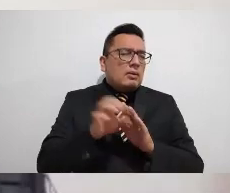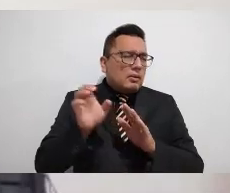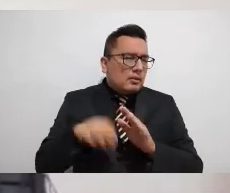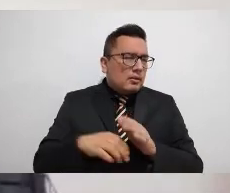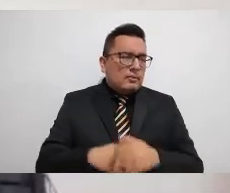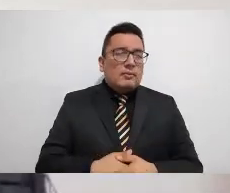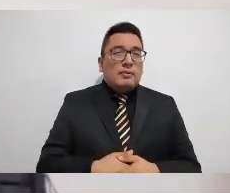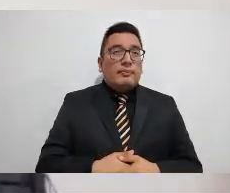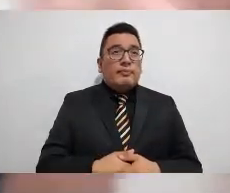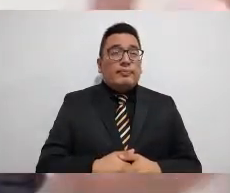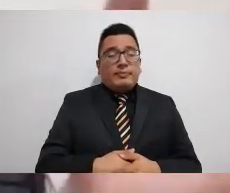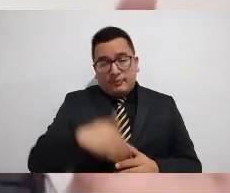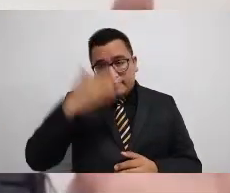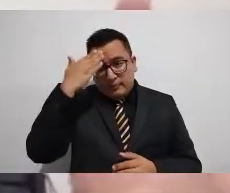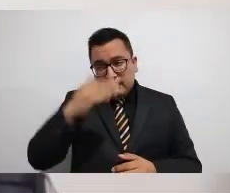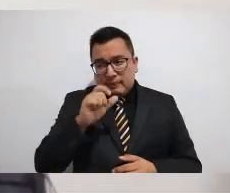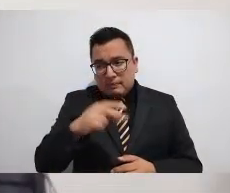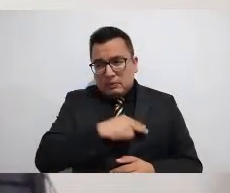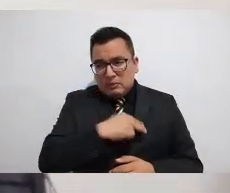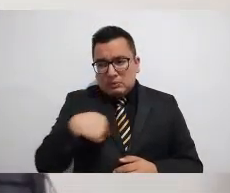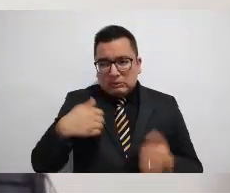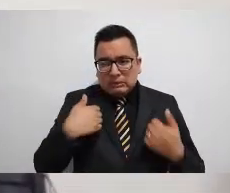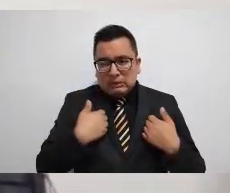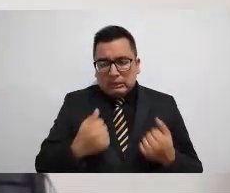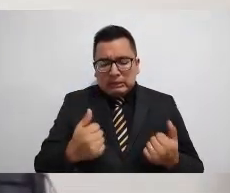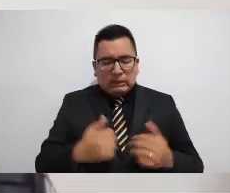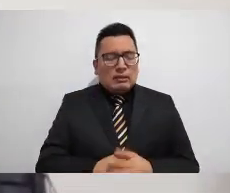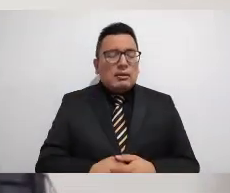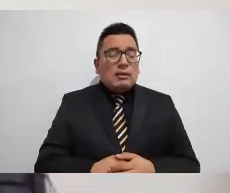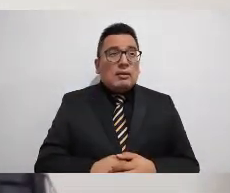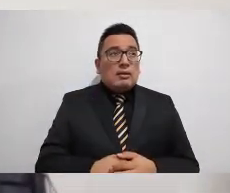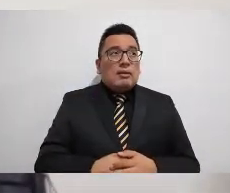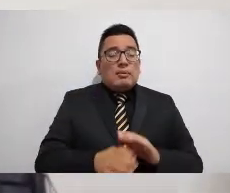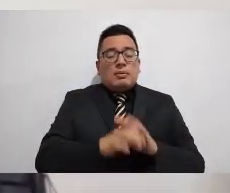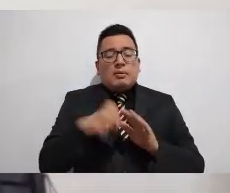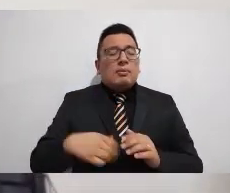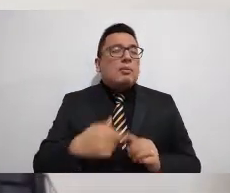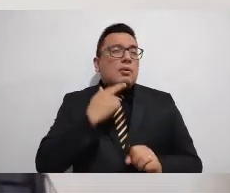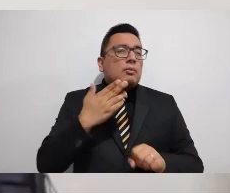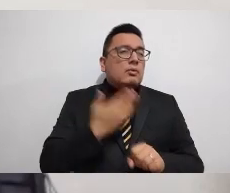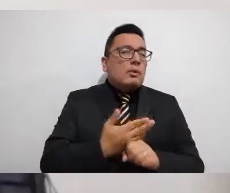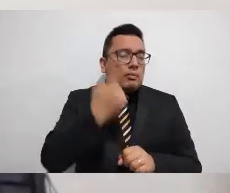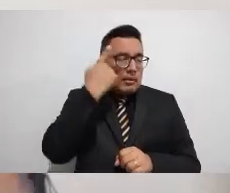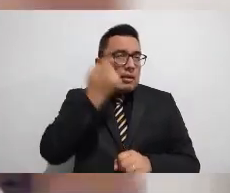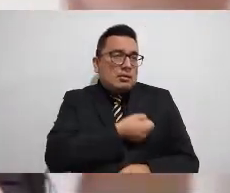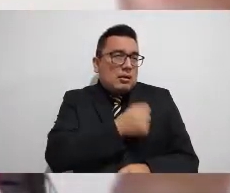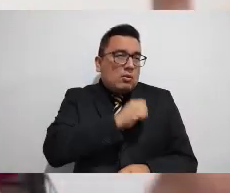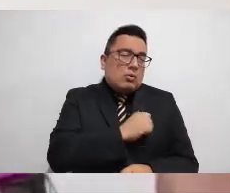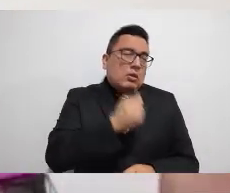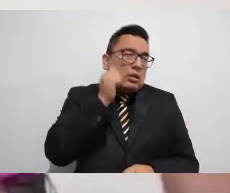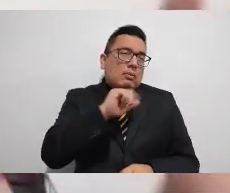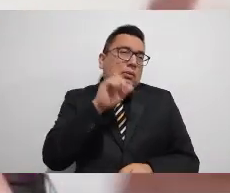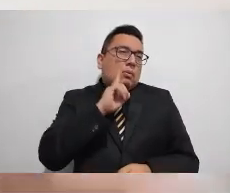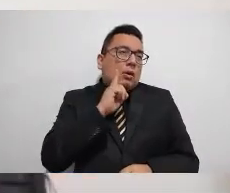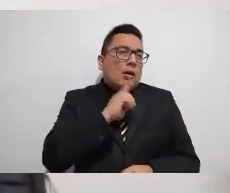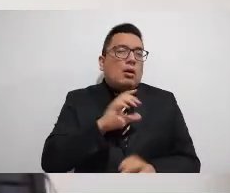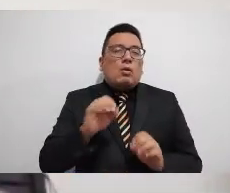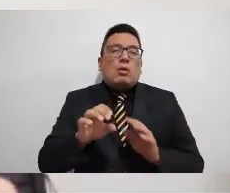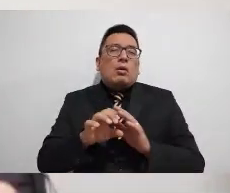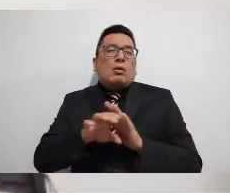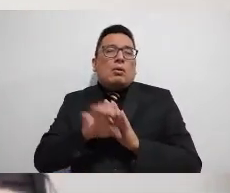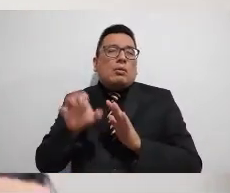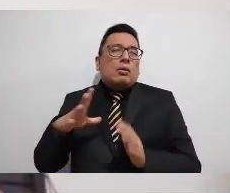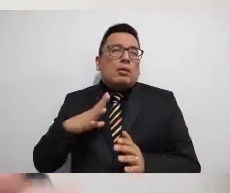mismo, históricamente también ocurre en partidos políticos, ¿no? La regiduría de salud está en manos de las mujeres y la regiduría de obras en manos de